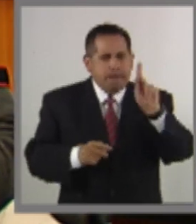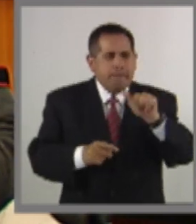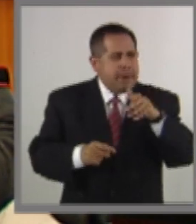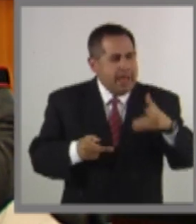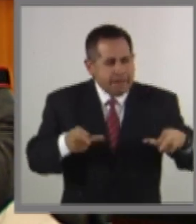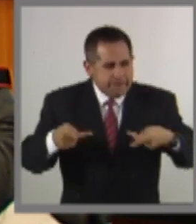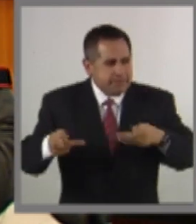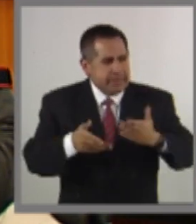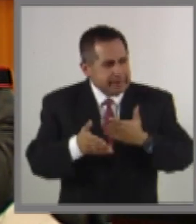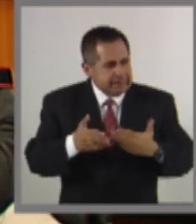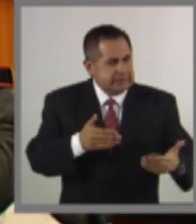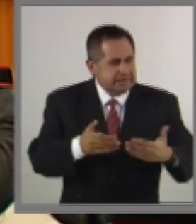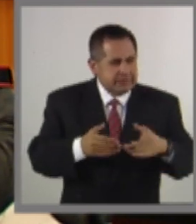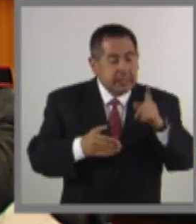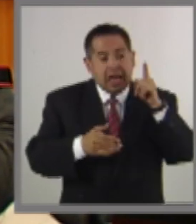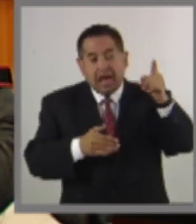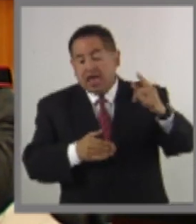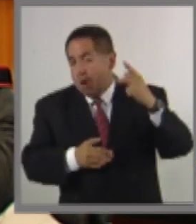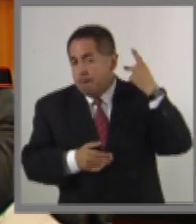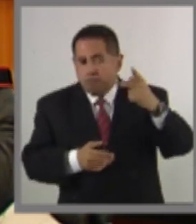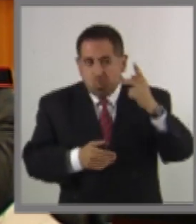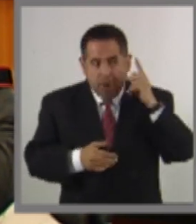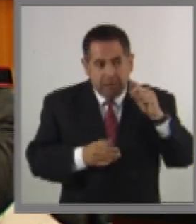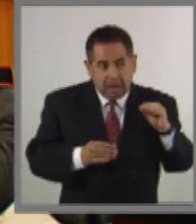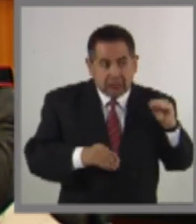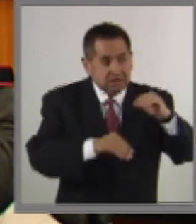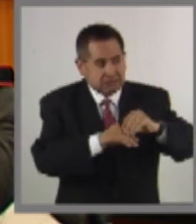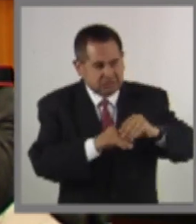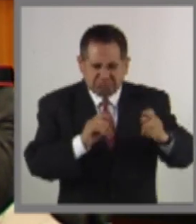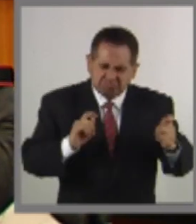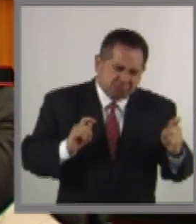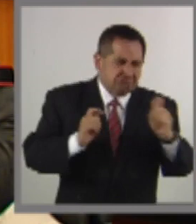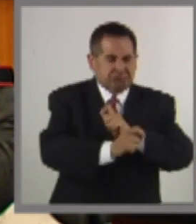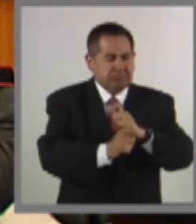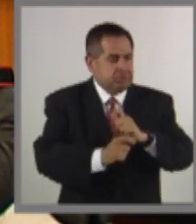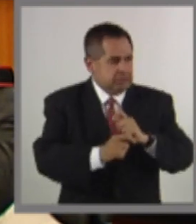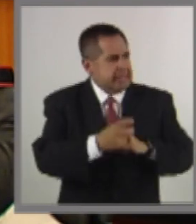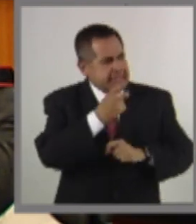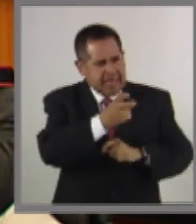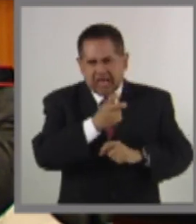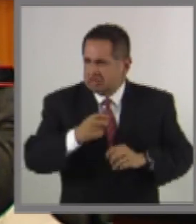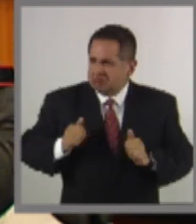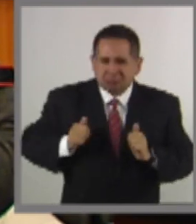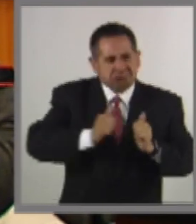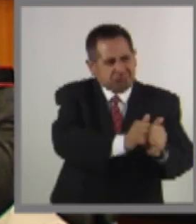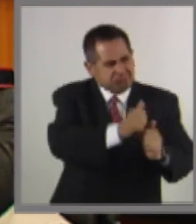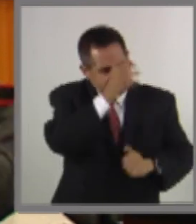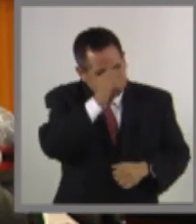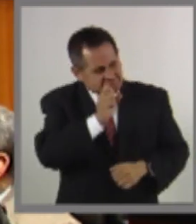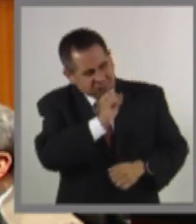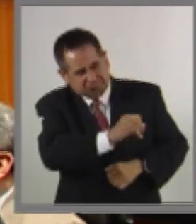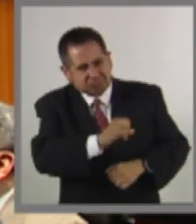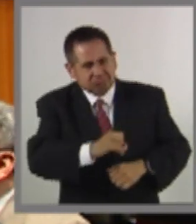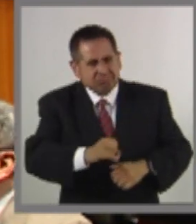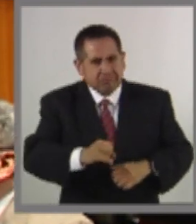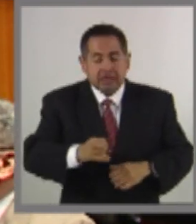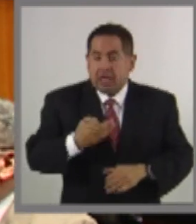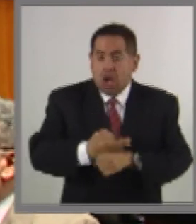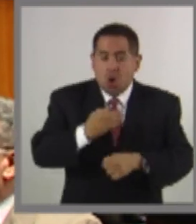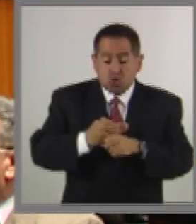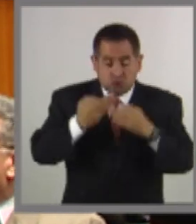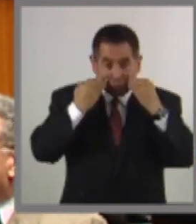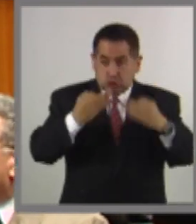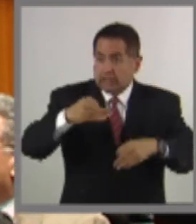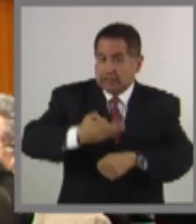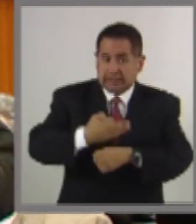son cambiar las cosas en Puebla, y en esa tarea te acompañamos. Y así como nos hemos dado cuenta que aquí en